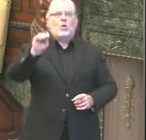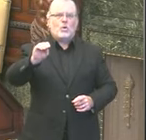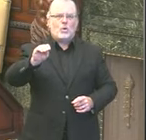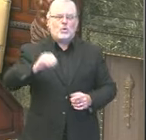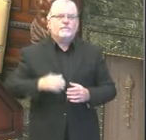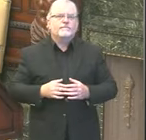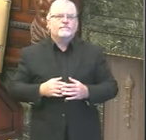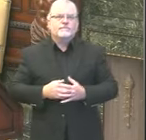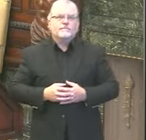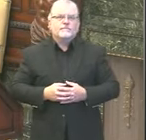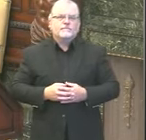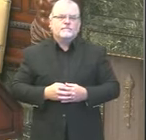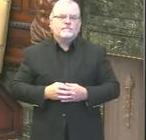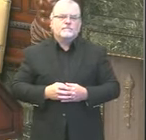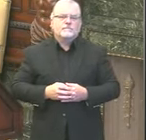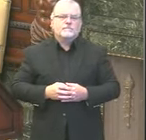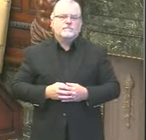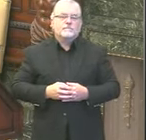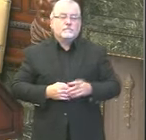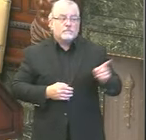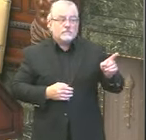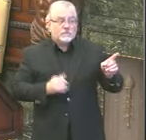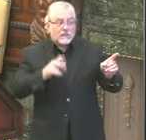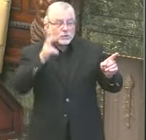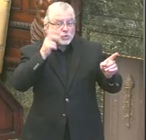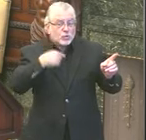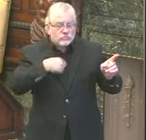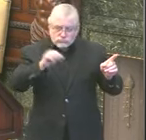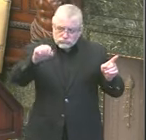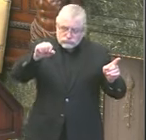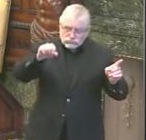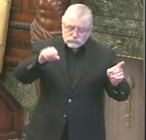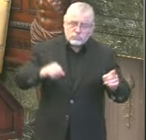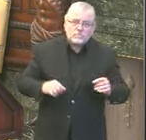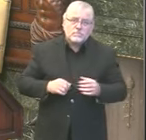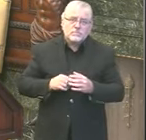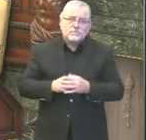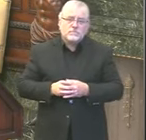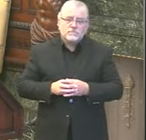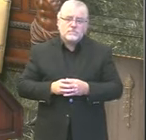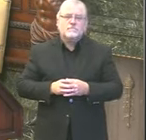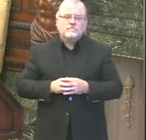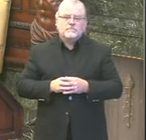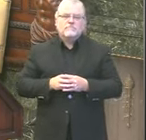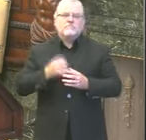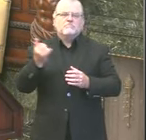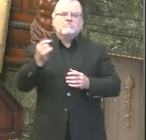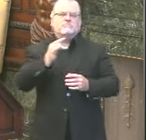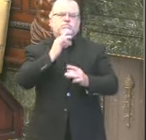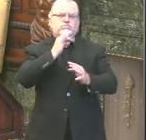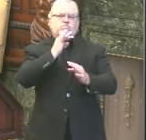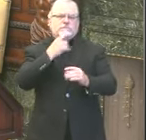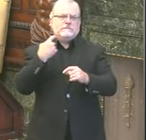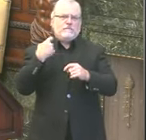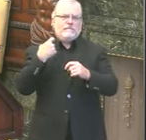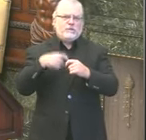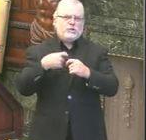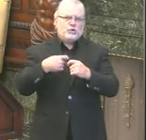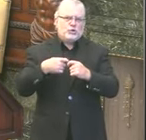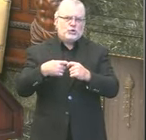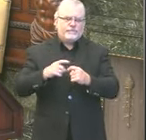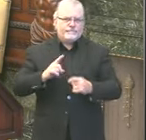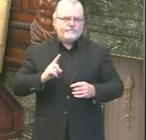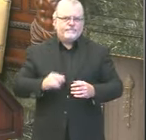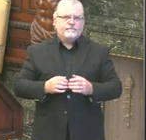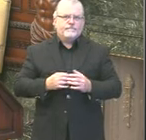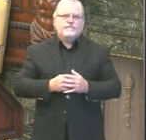Let me see. Can you hear me? Yep. Yeah. Hola, Shaira. No sé si se ve. Hola, Armando. La pregunta es un poco